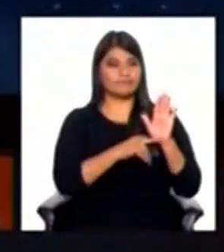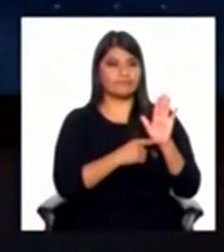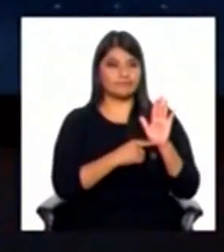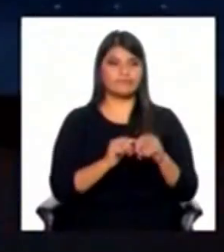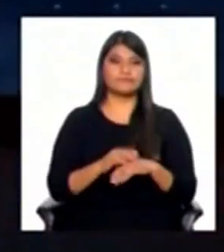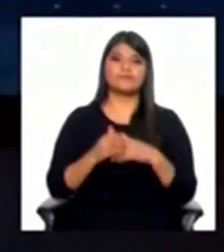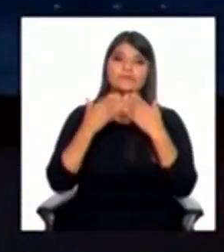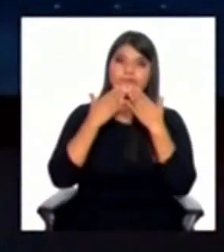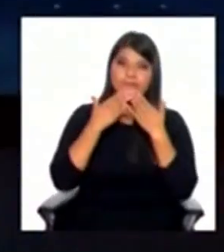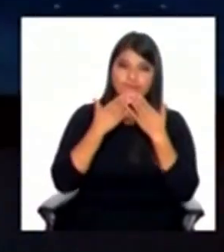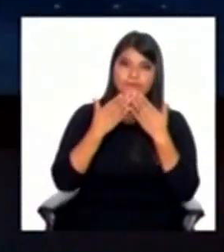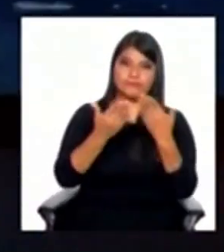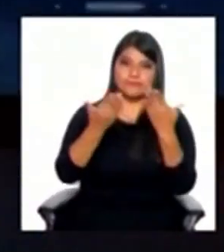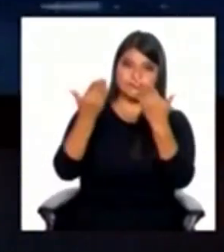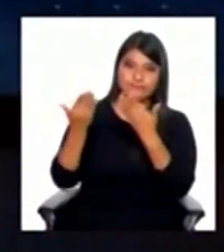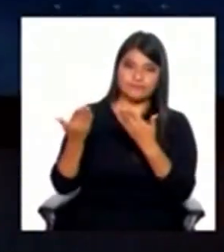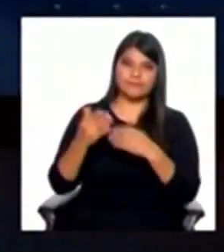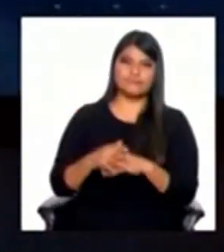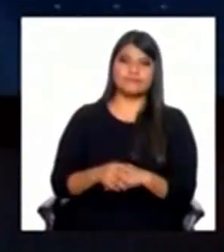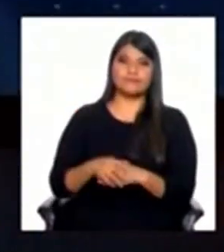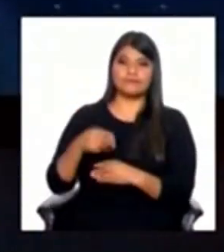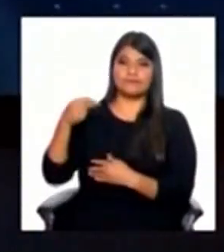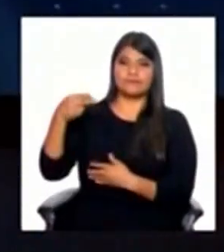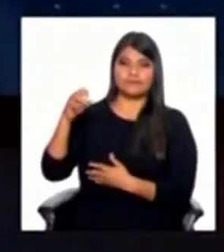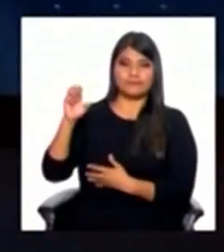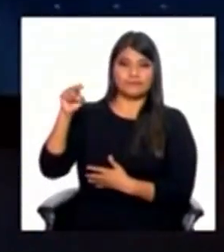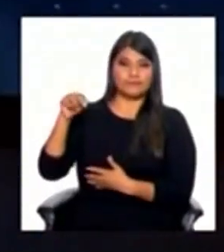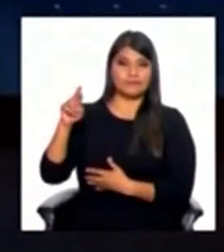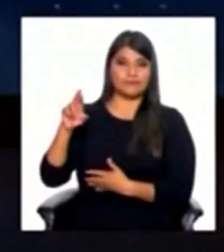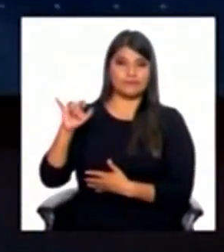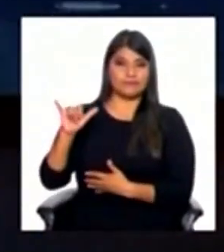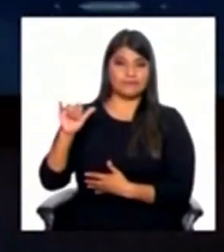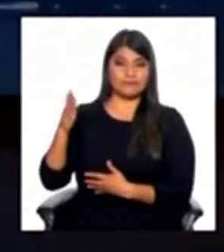Le agradecemos entonces, señor Henry Aguilera, él es